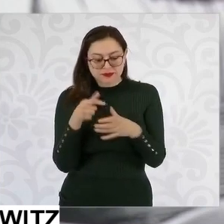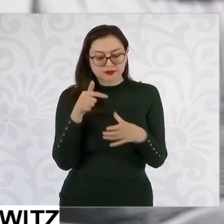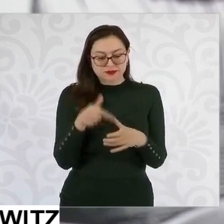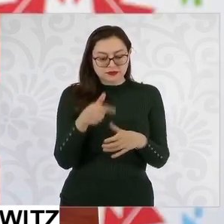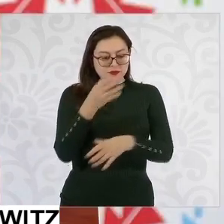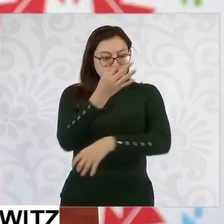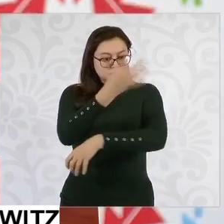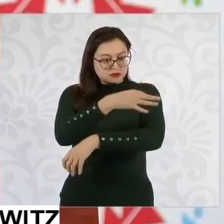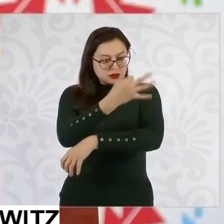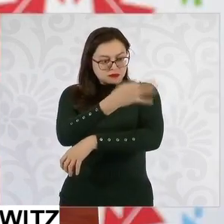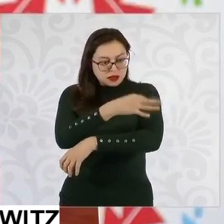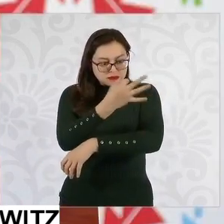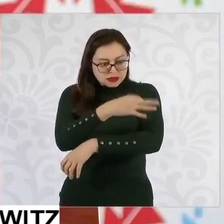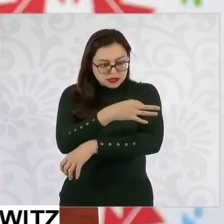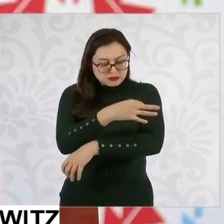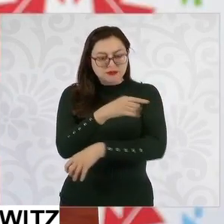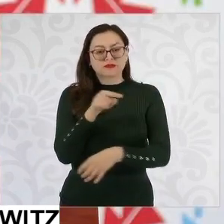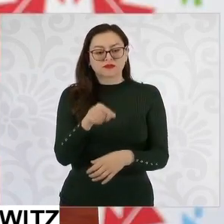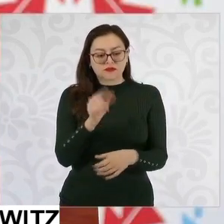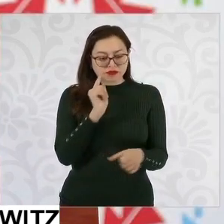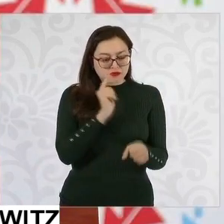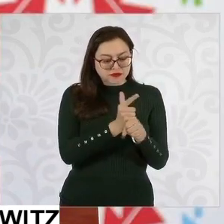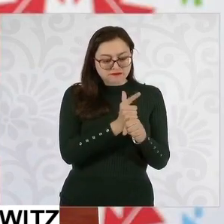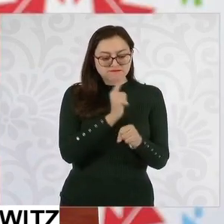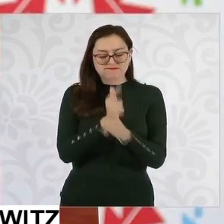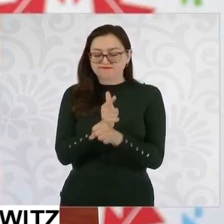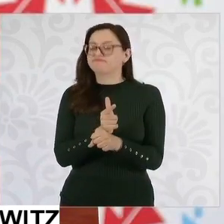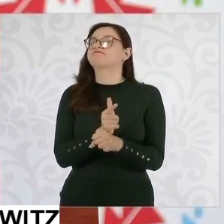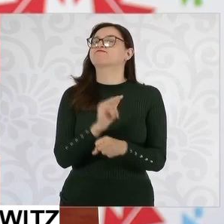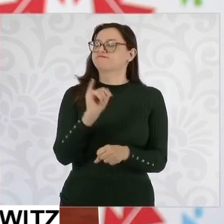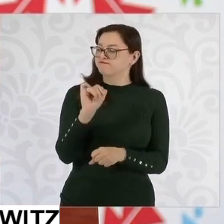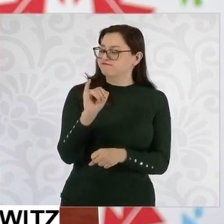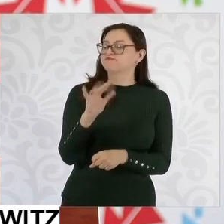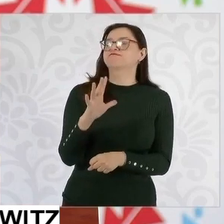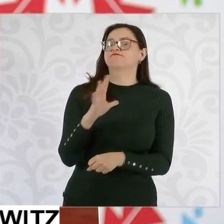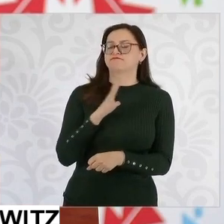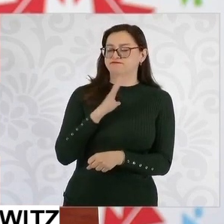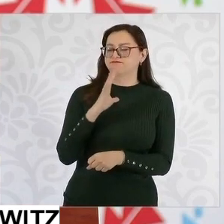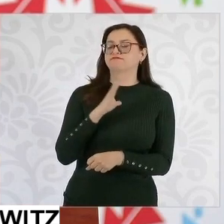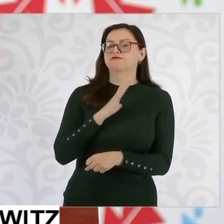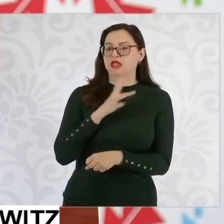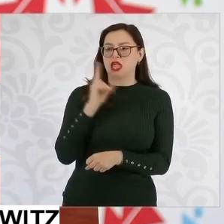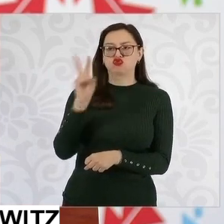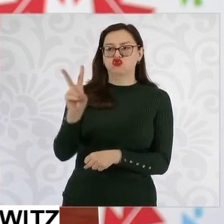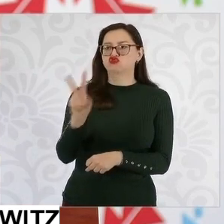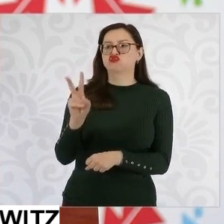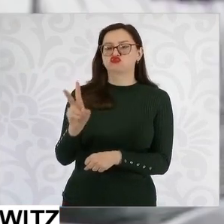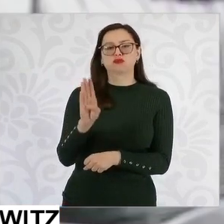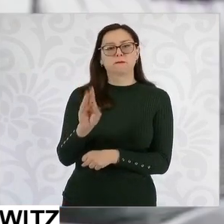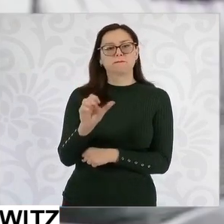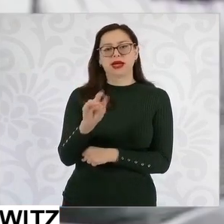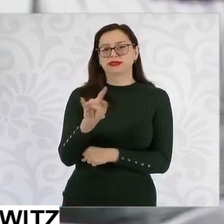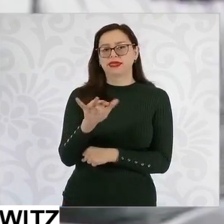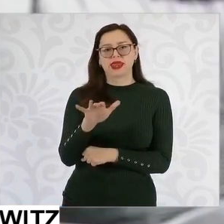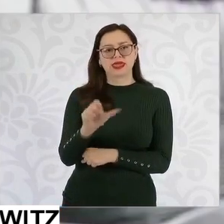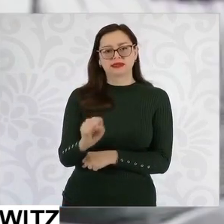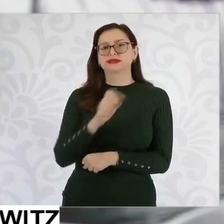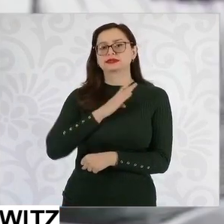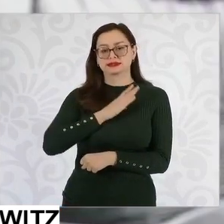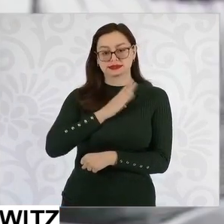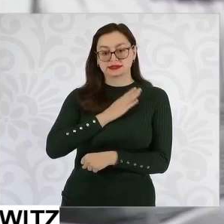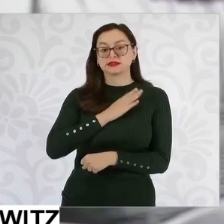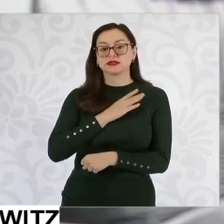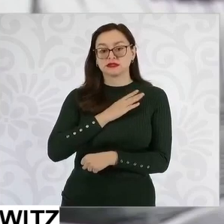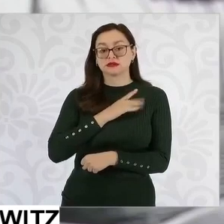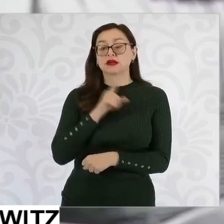nutriciones parenterales, demostrándose de nuevo la presencia de las dos enterobacterias. 15 pacientes